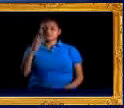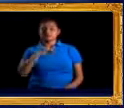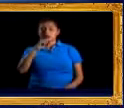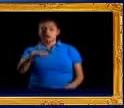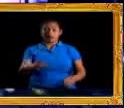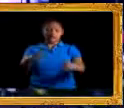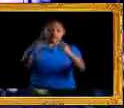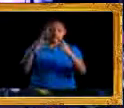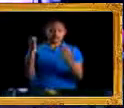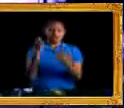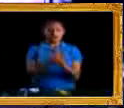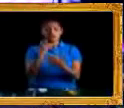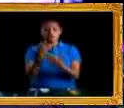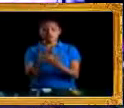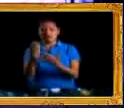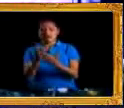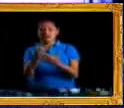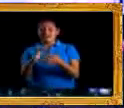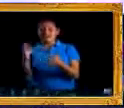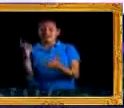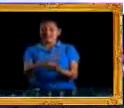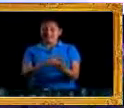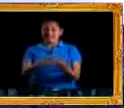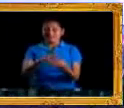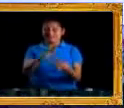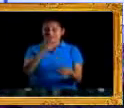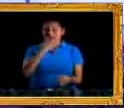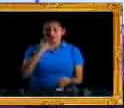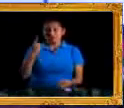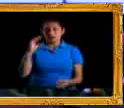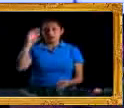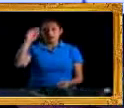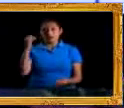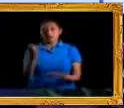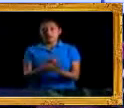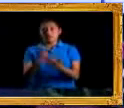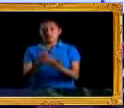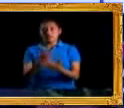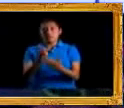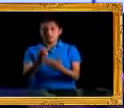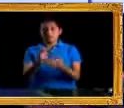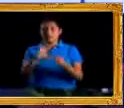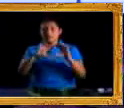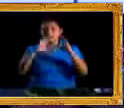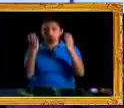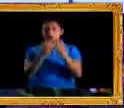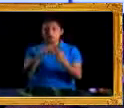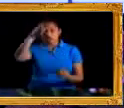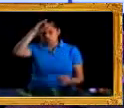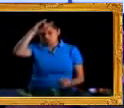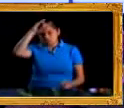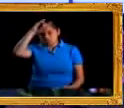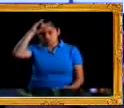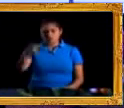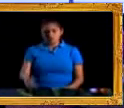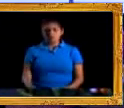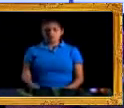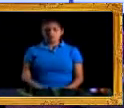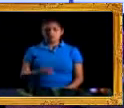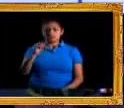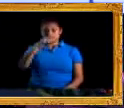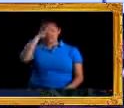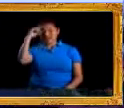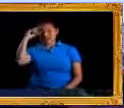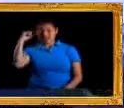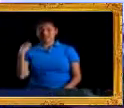la economía del reino de Dios? Porque la economía del mundo, la economía de Satanás, que si trabajas para él, su